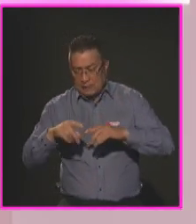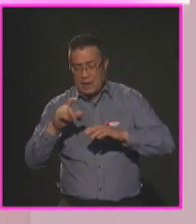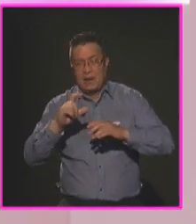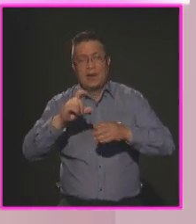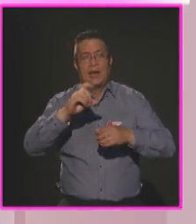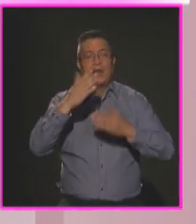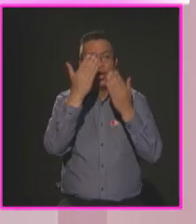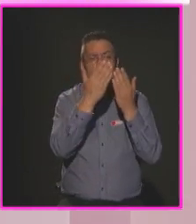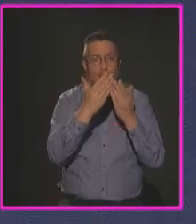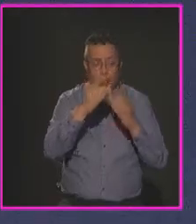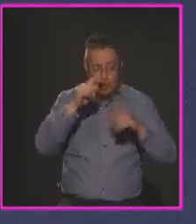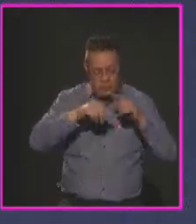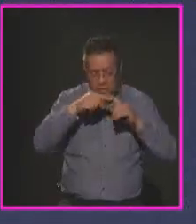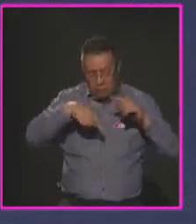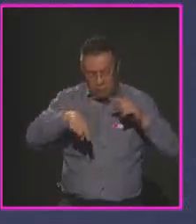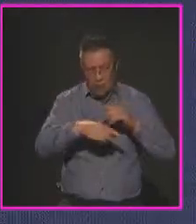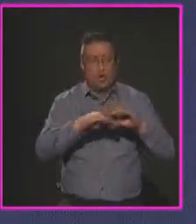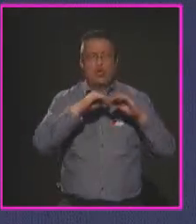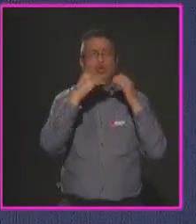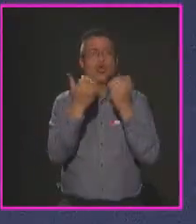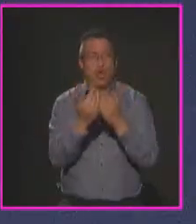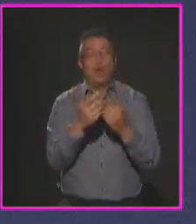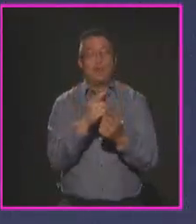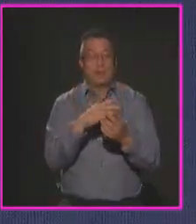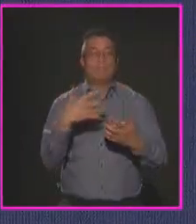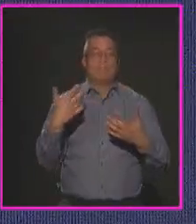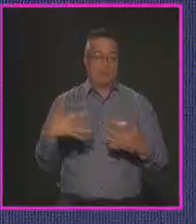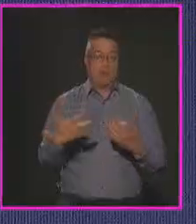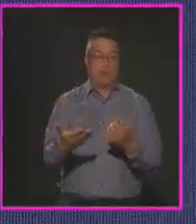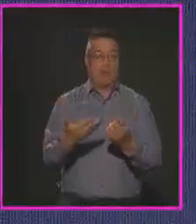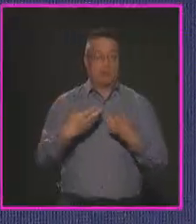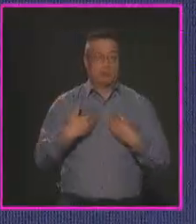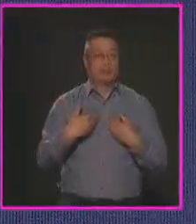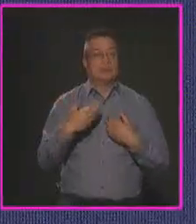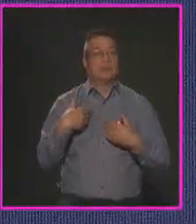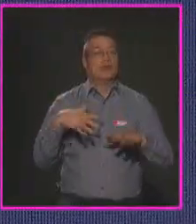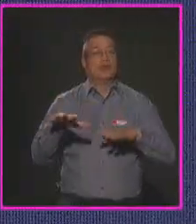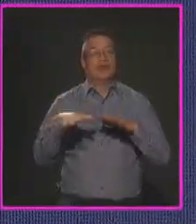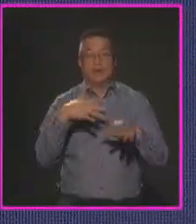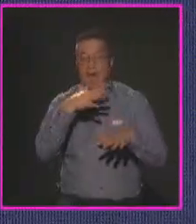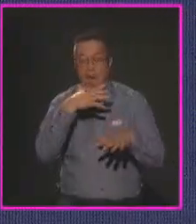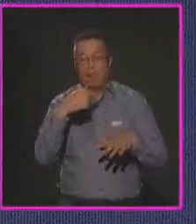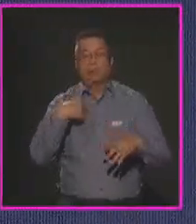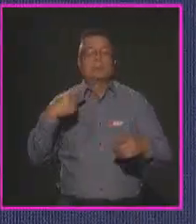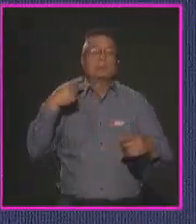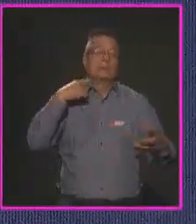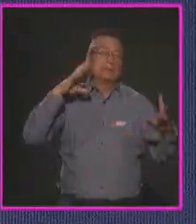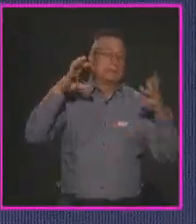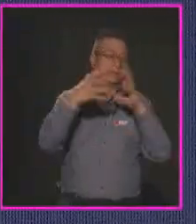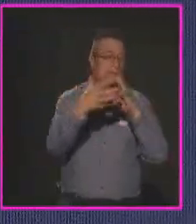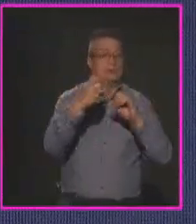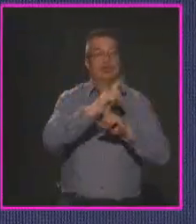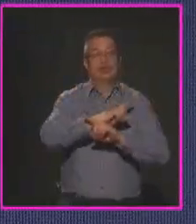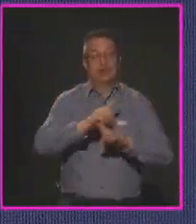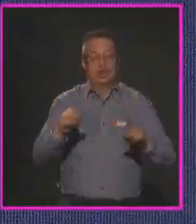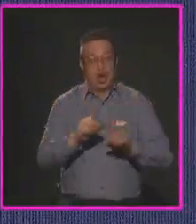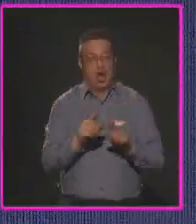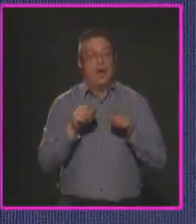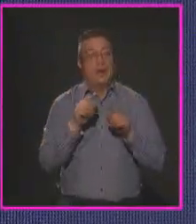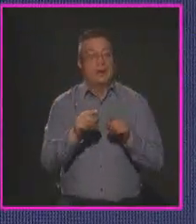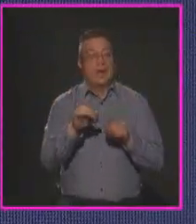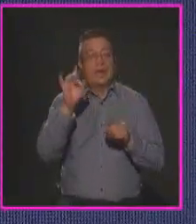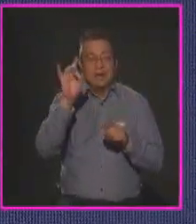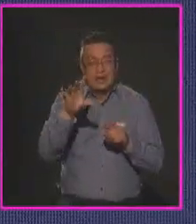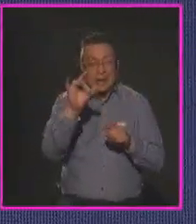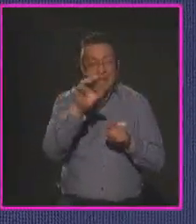eso nos da una herramienta tremenda y poderosa para la gestión de los recursos hídricos, para que no pasen desastres, que es la modelación. Cada